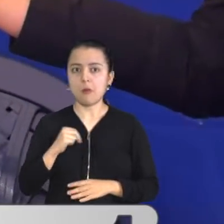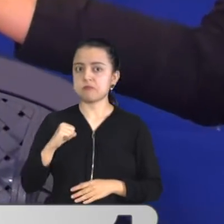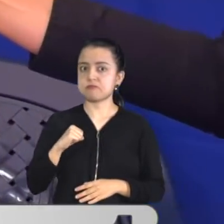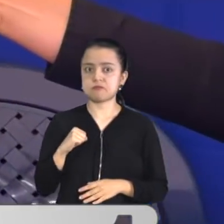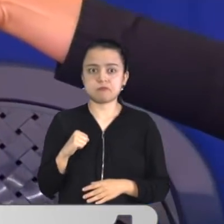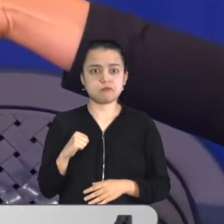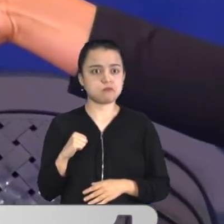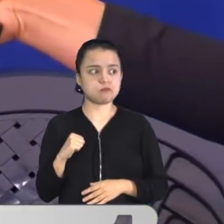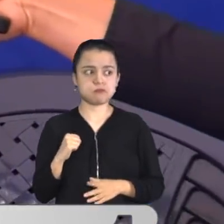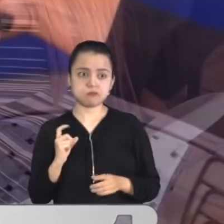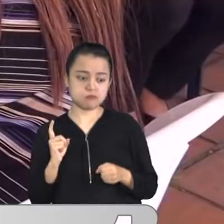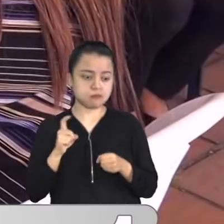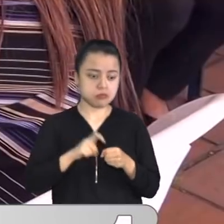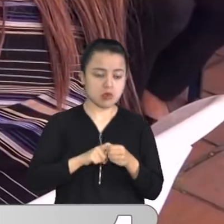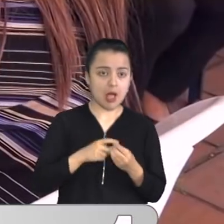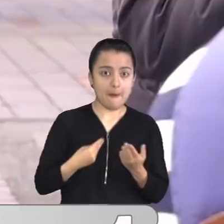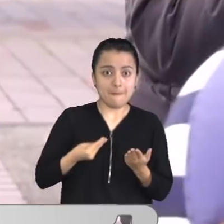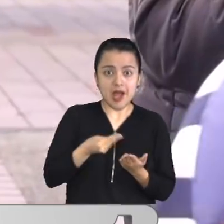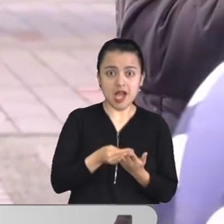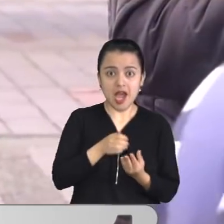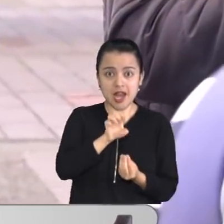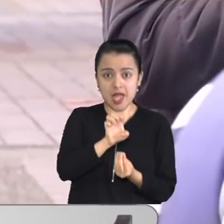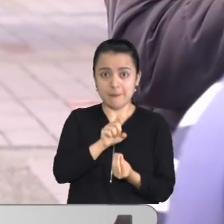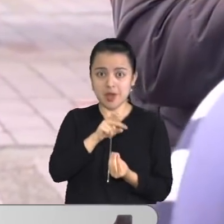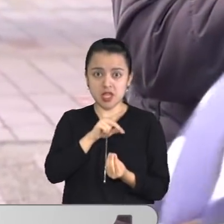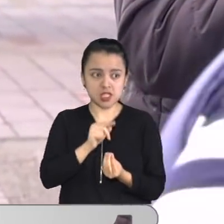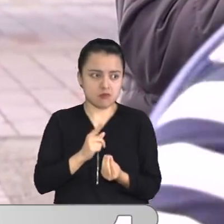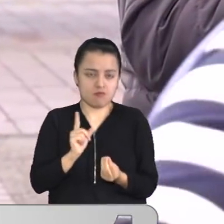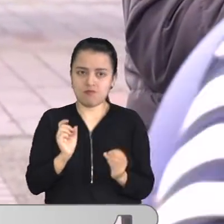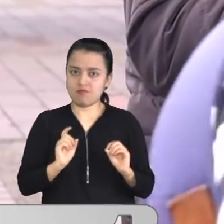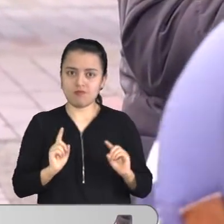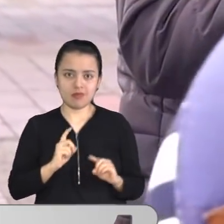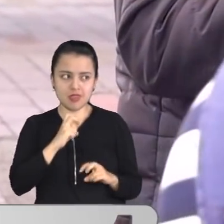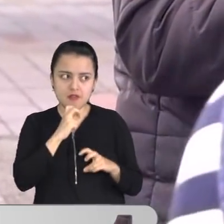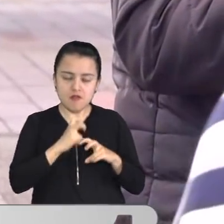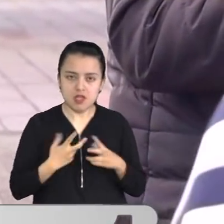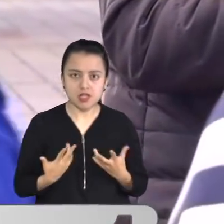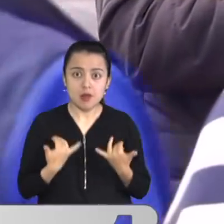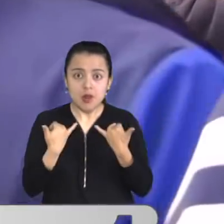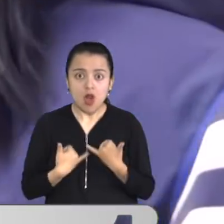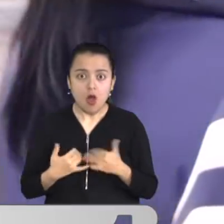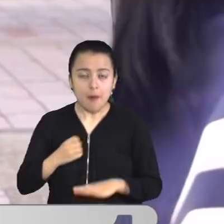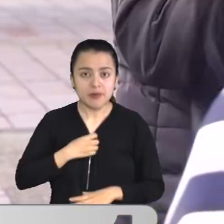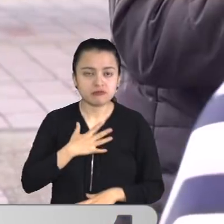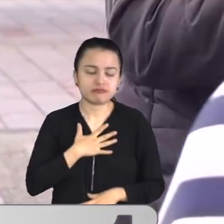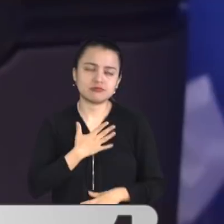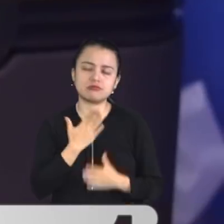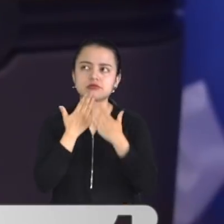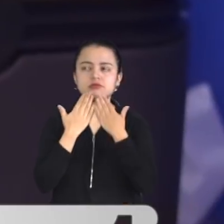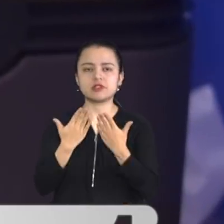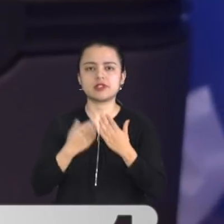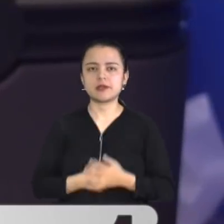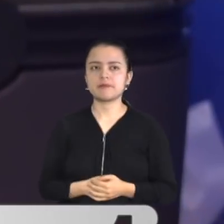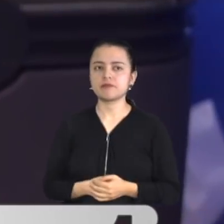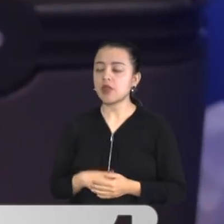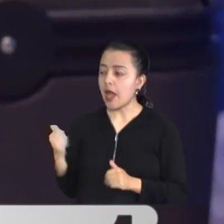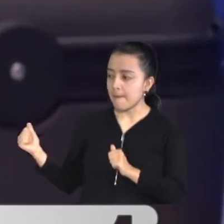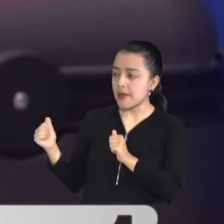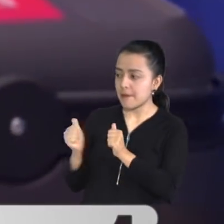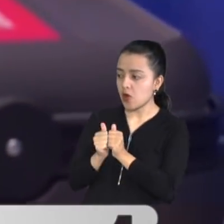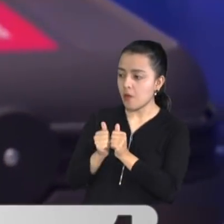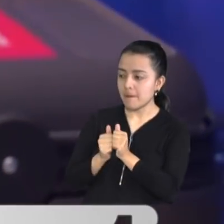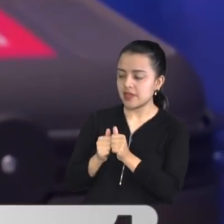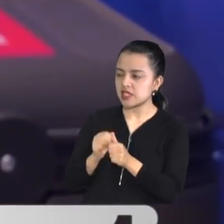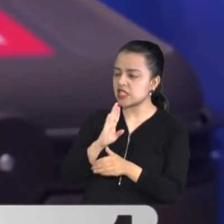sido difícil. Pero ya que esto ya es gratis, hay que aprovechar la oportunidad que nos brindan. ¿Cuántos están vacunando hoy de su familia? Tres conmigo. ¿Sus